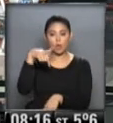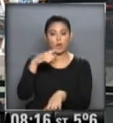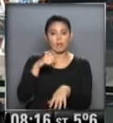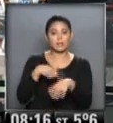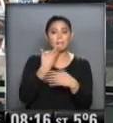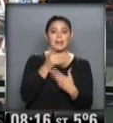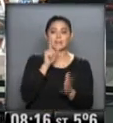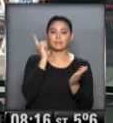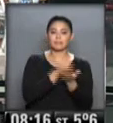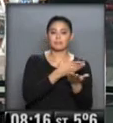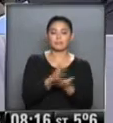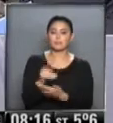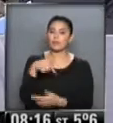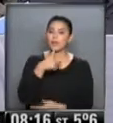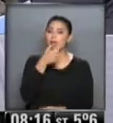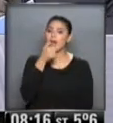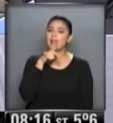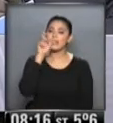de hoy. ¿Qué está pasando, Ariel Lima?